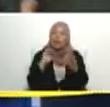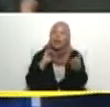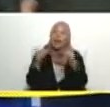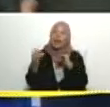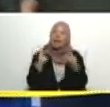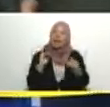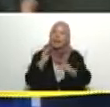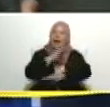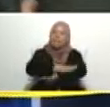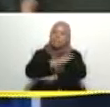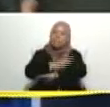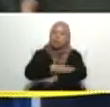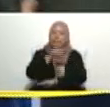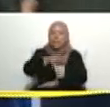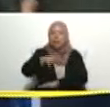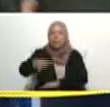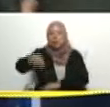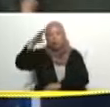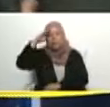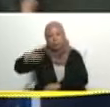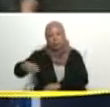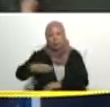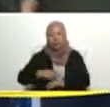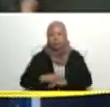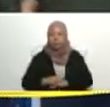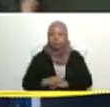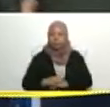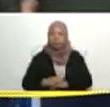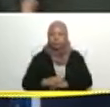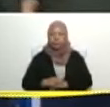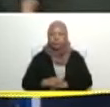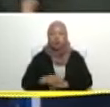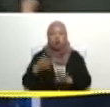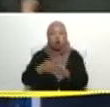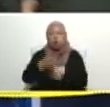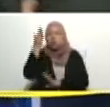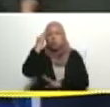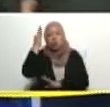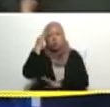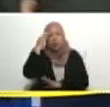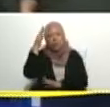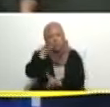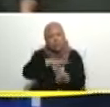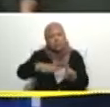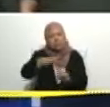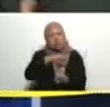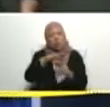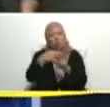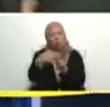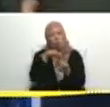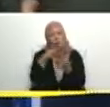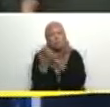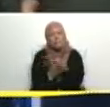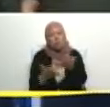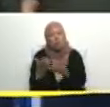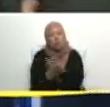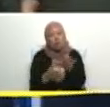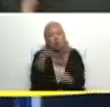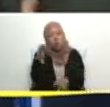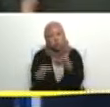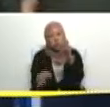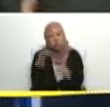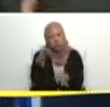institución. Sin menoscabo de las consecuencias que deriven de la aplicación férrea de la